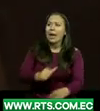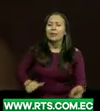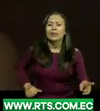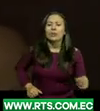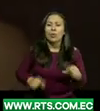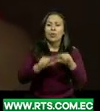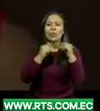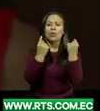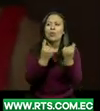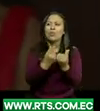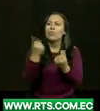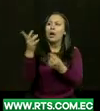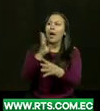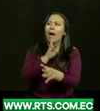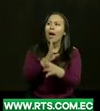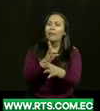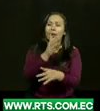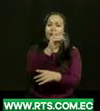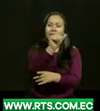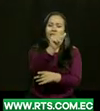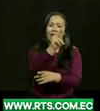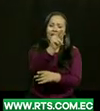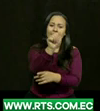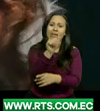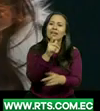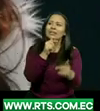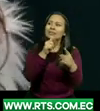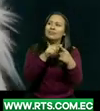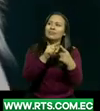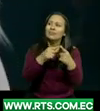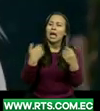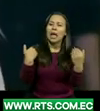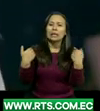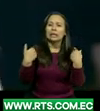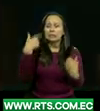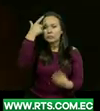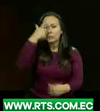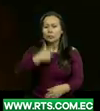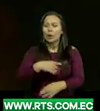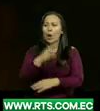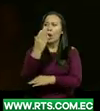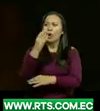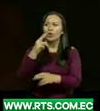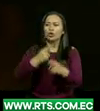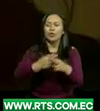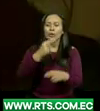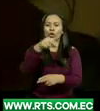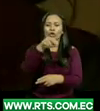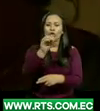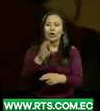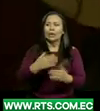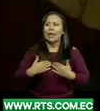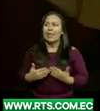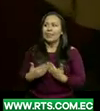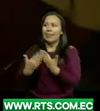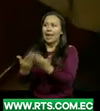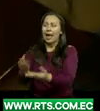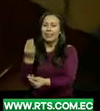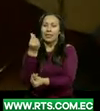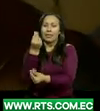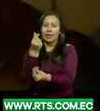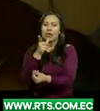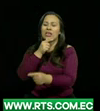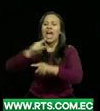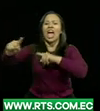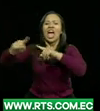La historia gira en torno a Dana, personaje interpretado por la actriz colombiana Noelle Sonwald, quien debe entregar sus ingresos al jefe de